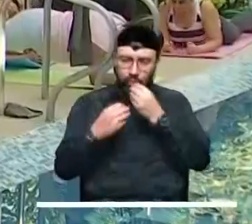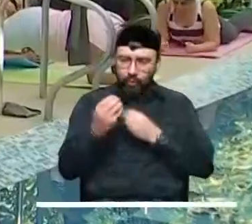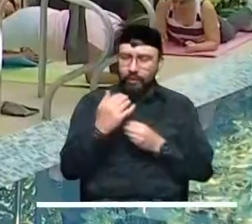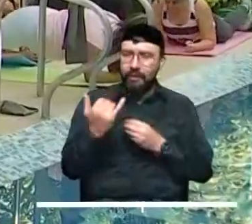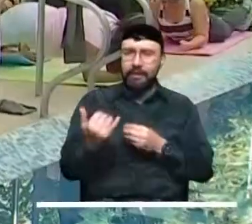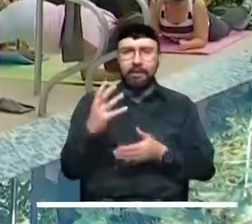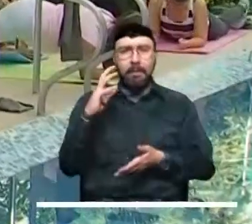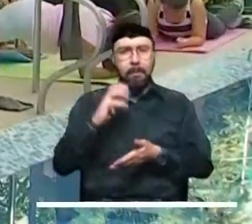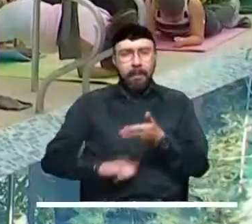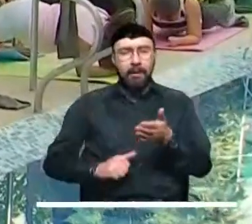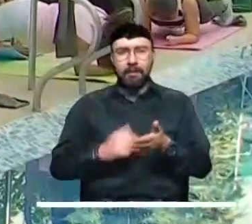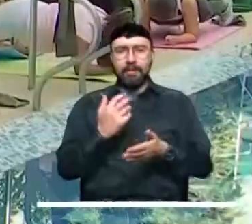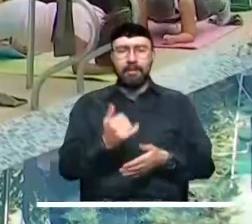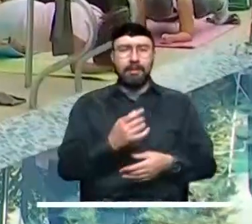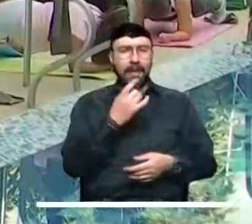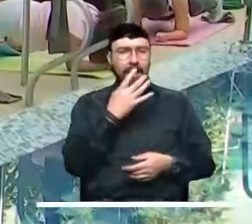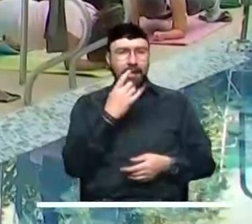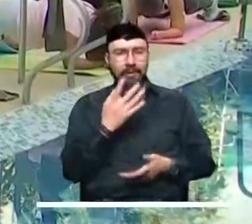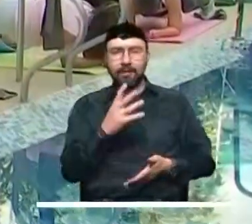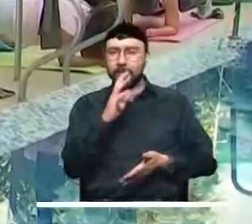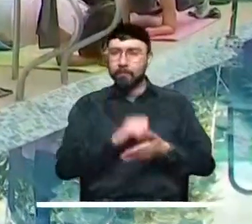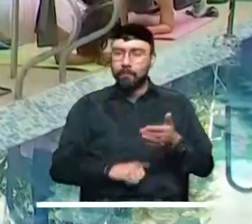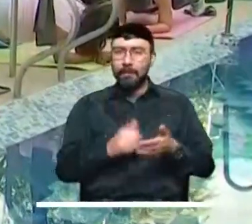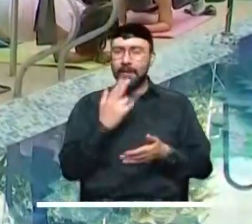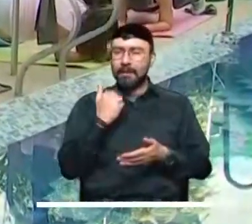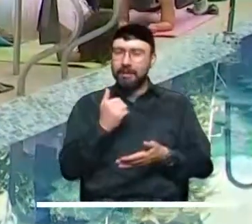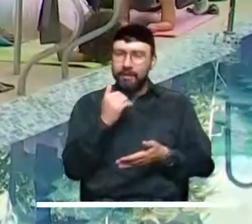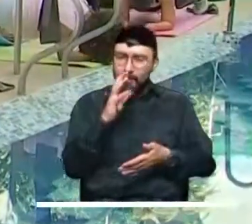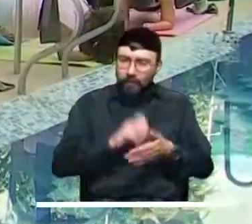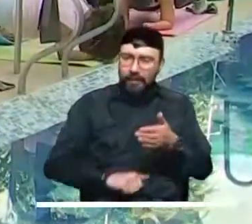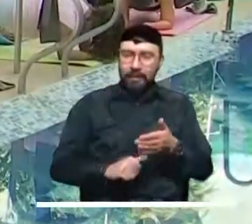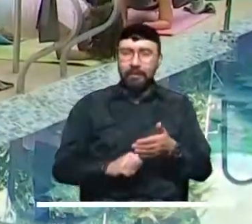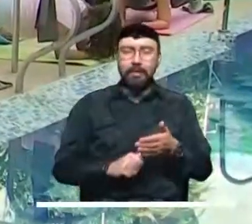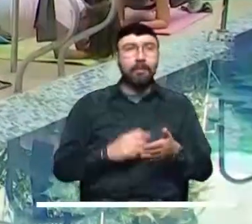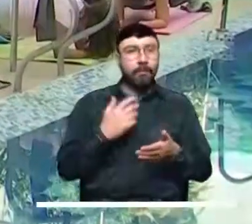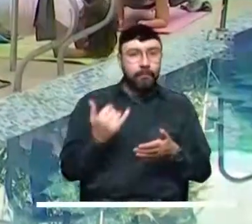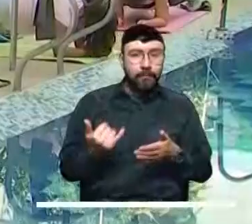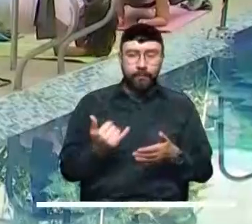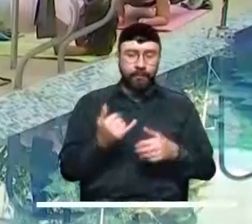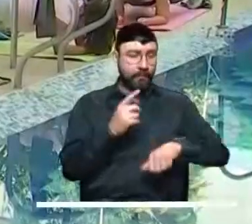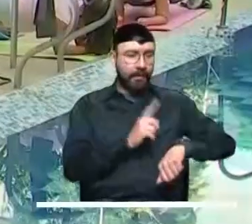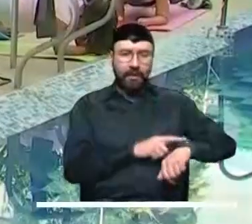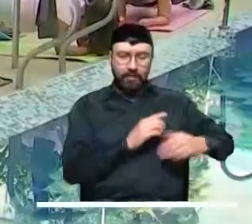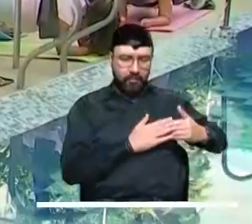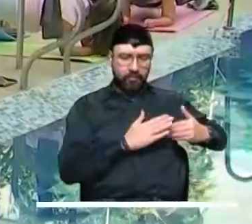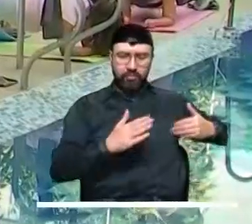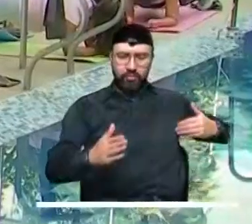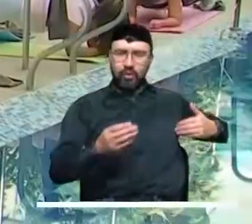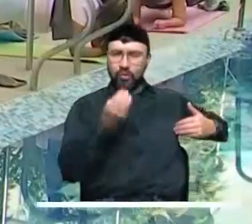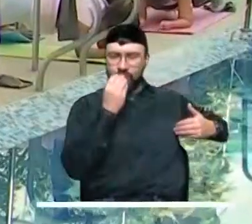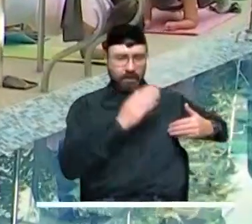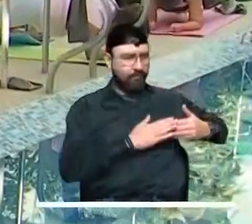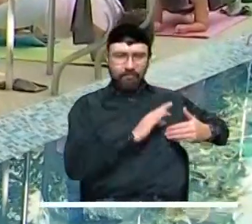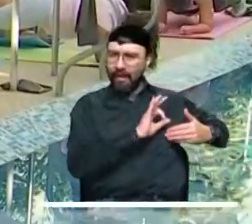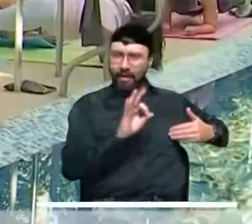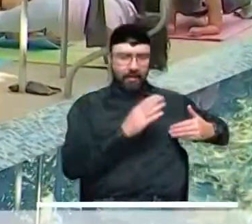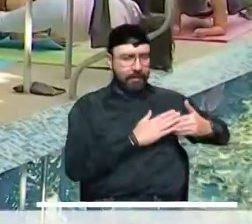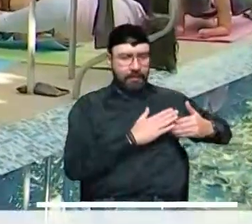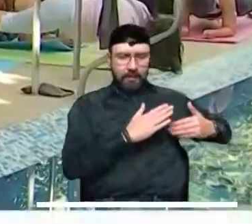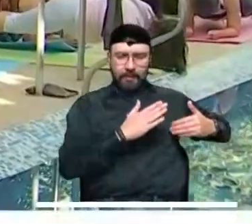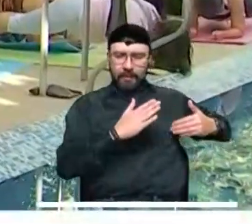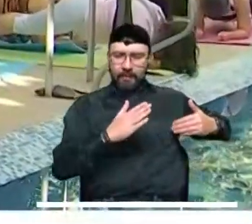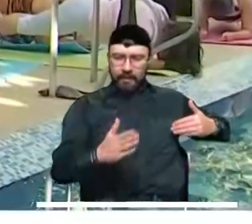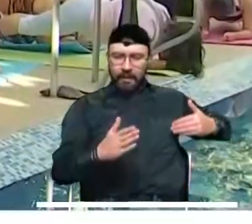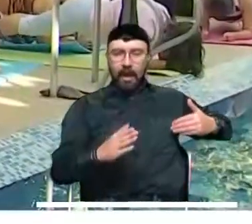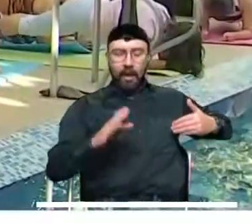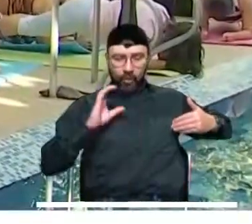en carbohidratos, pero además de una alimentación baja en carbohidratos, tenemos estos periodos de ayuno más prolongados. El cuerpo